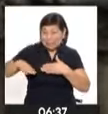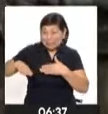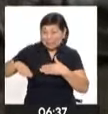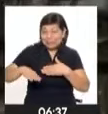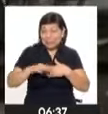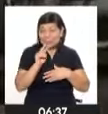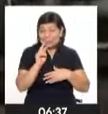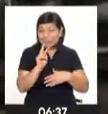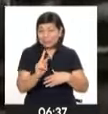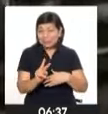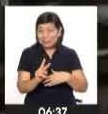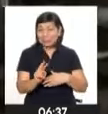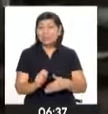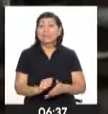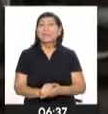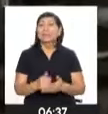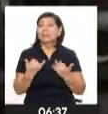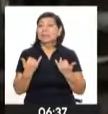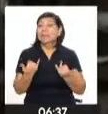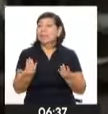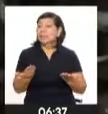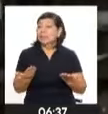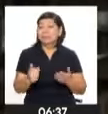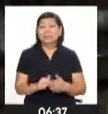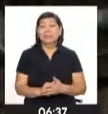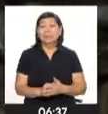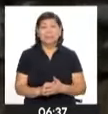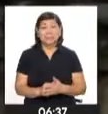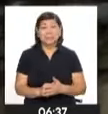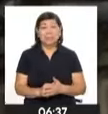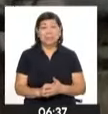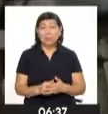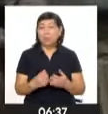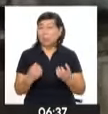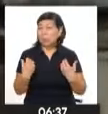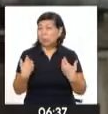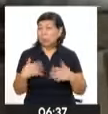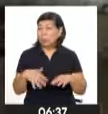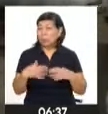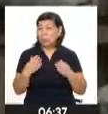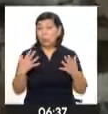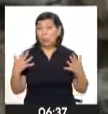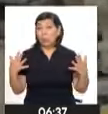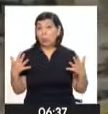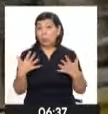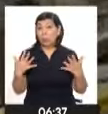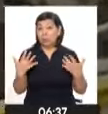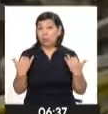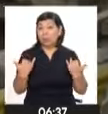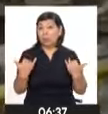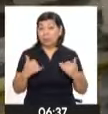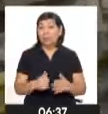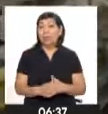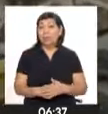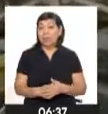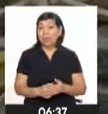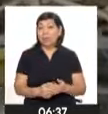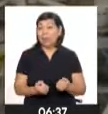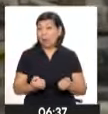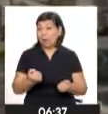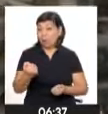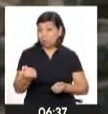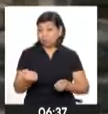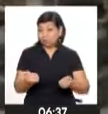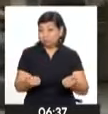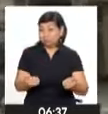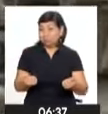Como pueden observar en imágenes, este accidente ha sido bastante impresionante porque este vehículo de transporte de